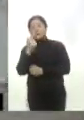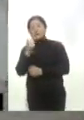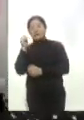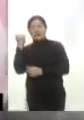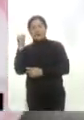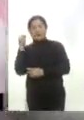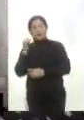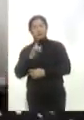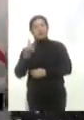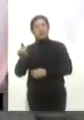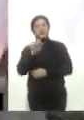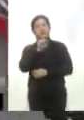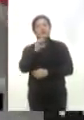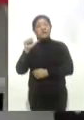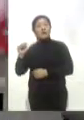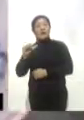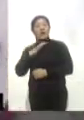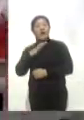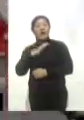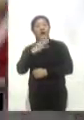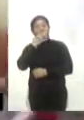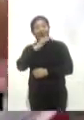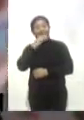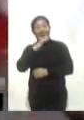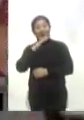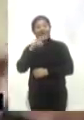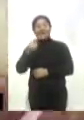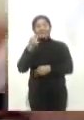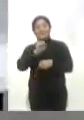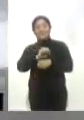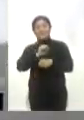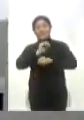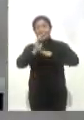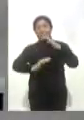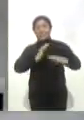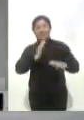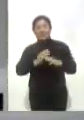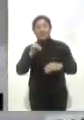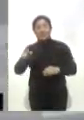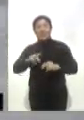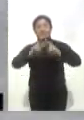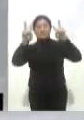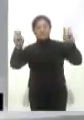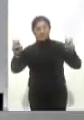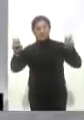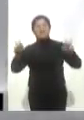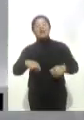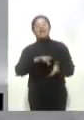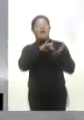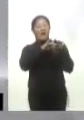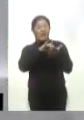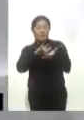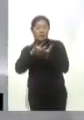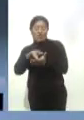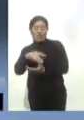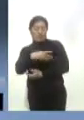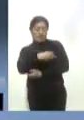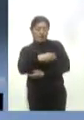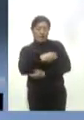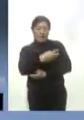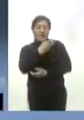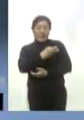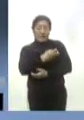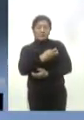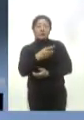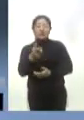Secretaría de Salud del Estado celebra la Semana Mundial de Lactancia Materna bajo el lema Apoyar a la Lactancia Materna contribuye